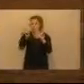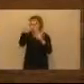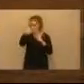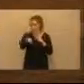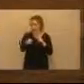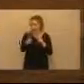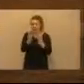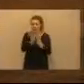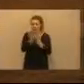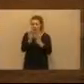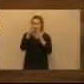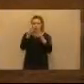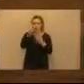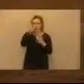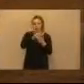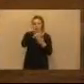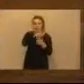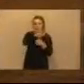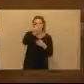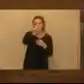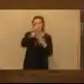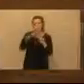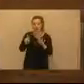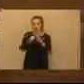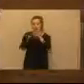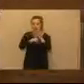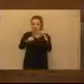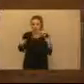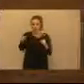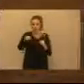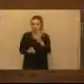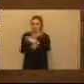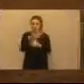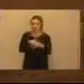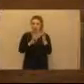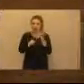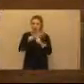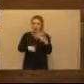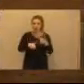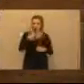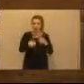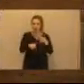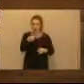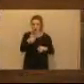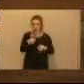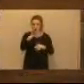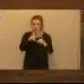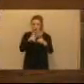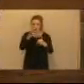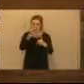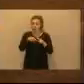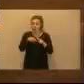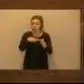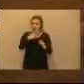se implantaron en el curso 2005-2006 y cuando se creó la especialidad se convocó un concurso-oposición que contemplaba la posibilidad